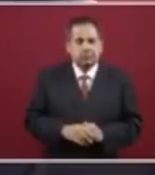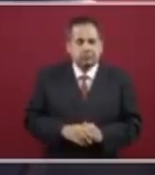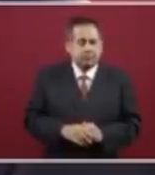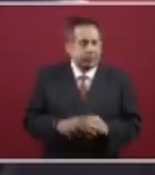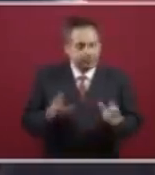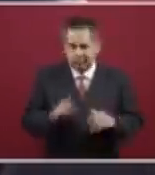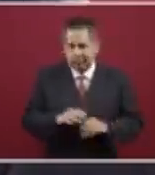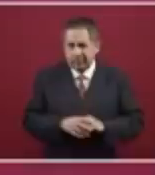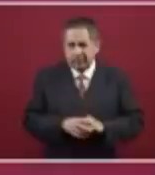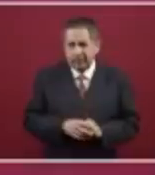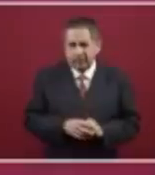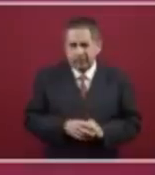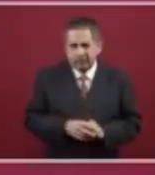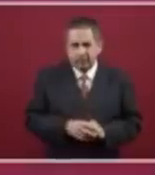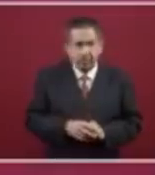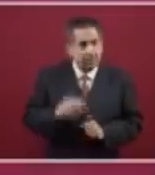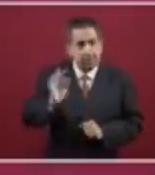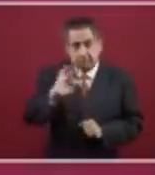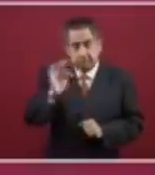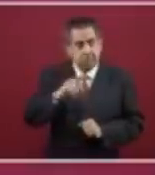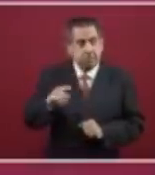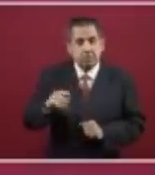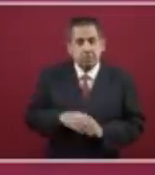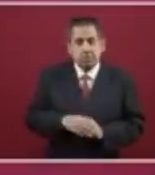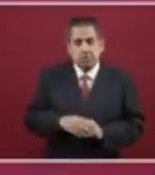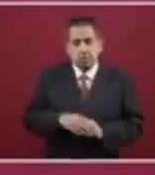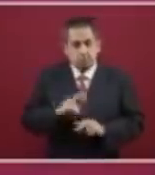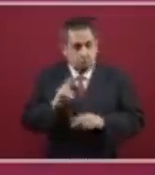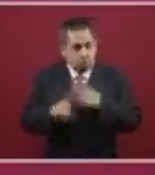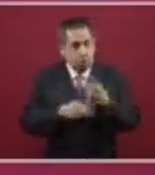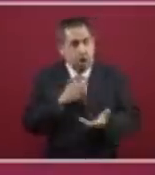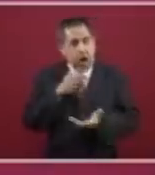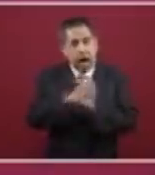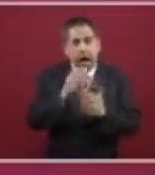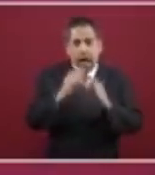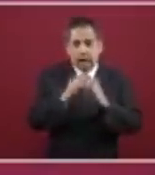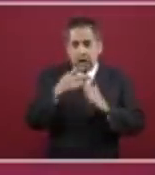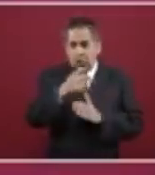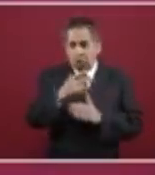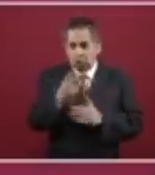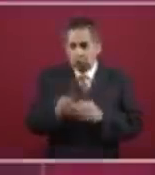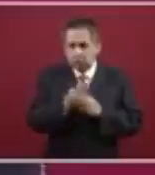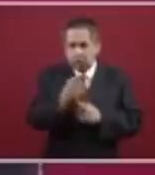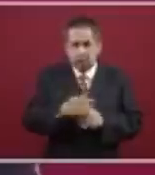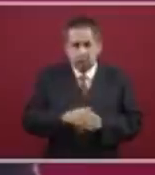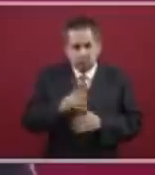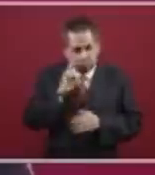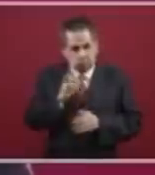Hasta si voy a la casa de ustedes, tengo que venir viendo